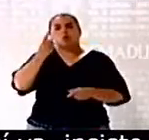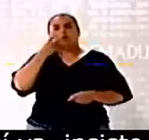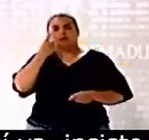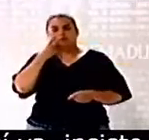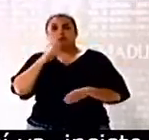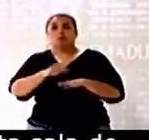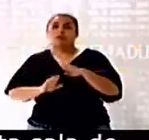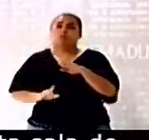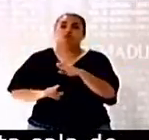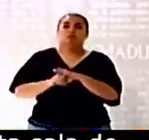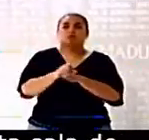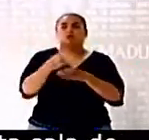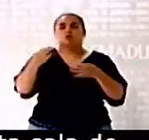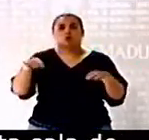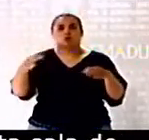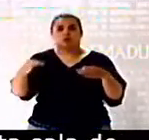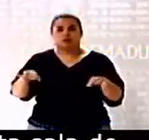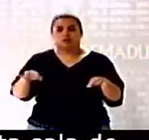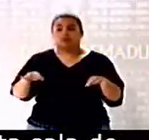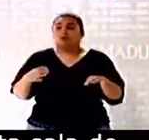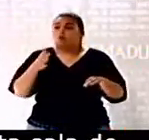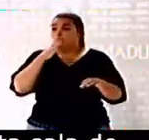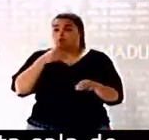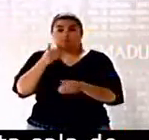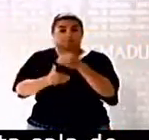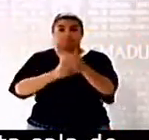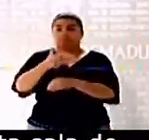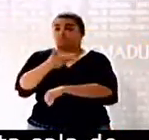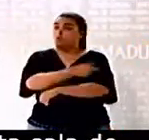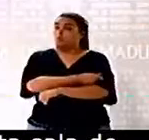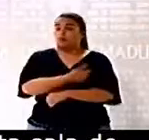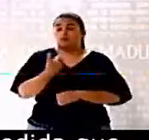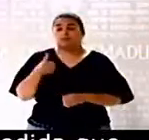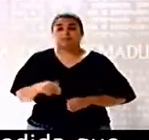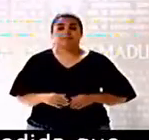avanzando a esa normalidad a medida que avanza la vacunación.